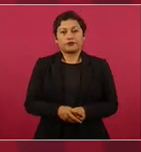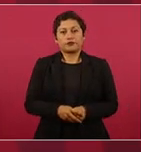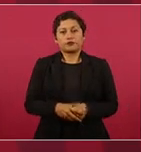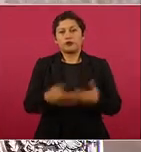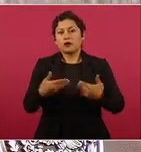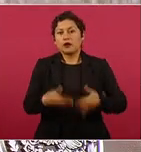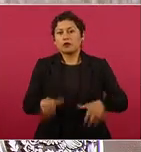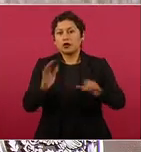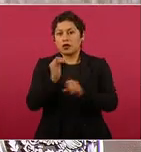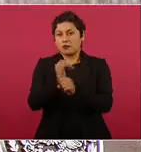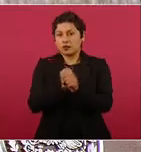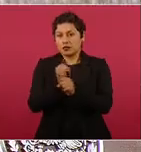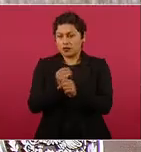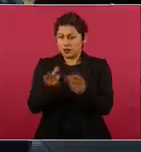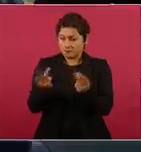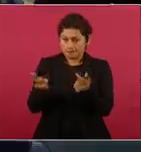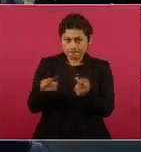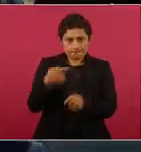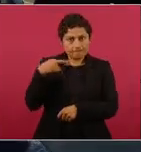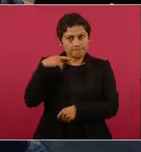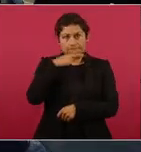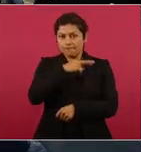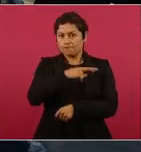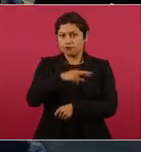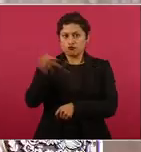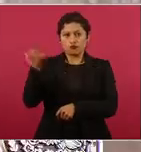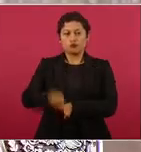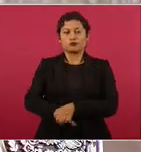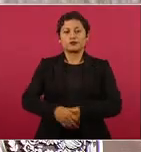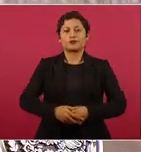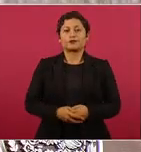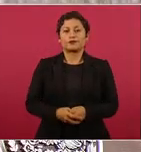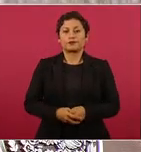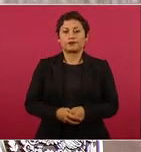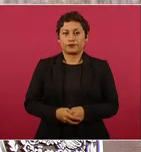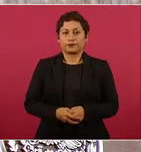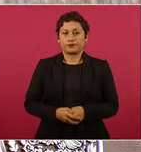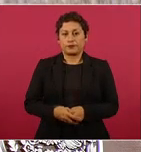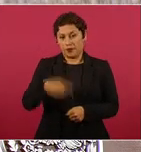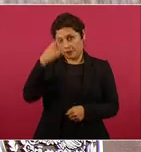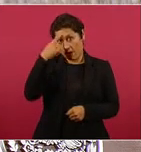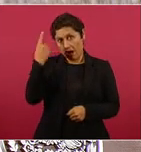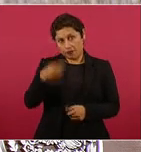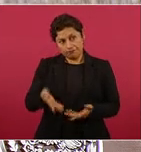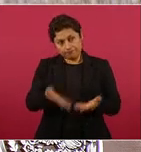investigarlo pronto, de inmediato, tiene que quedar en libertad.